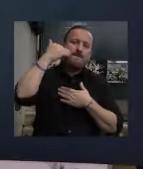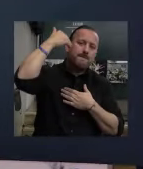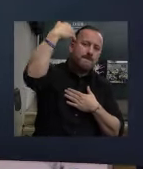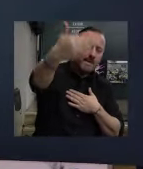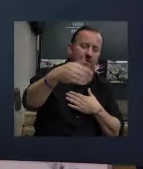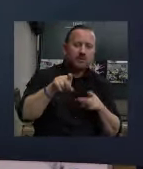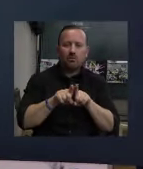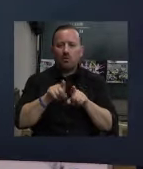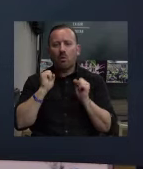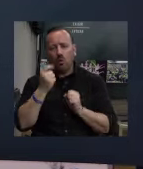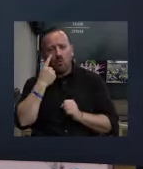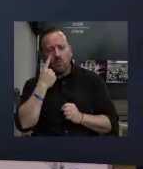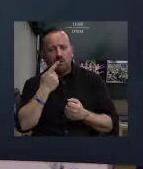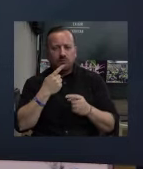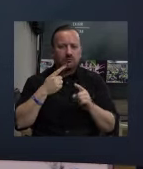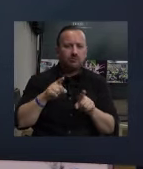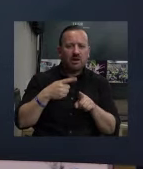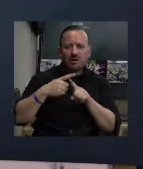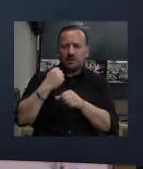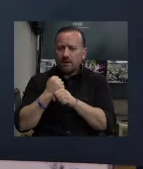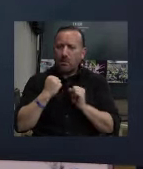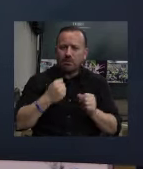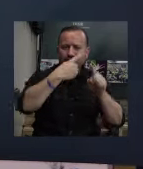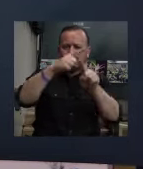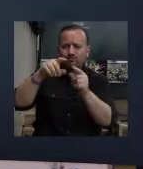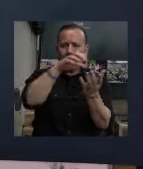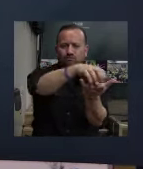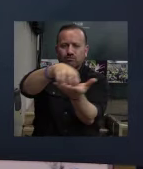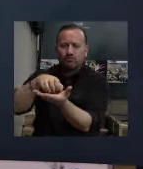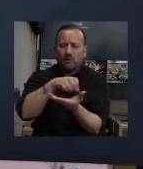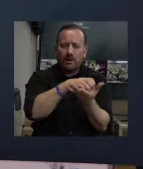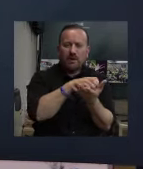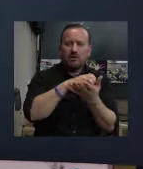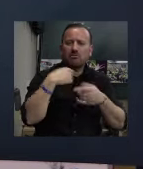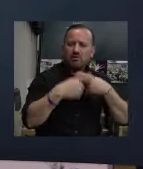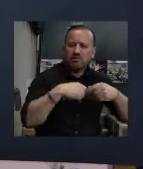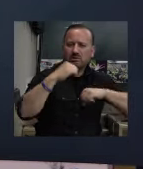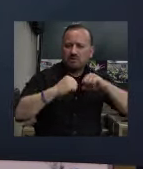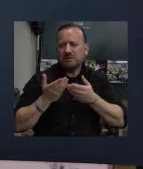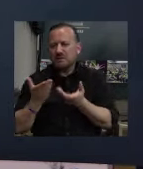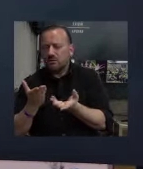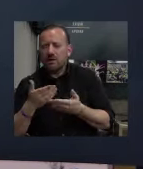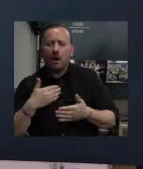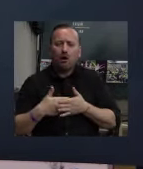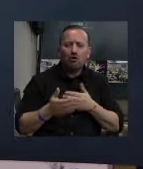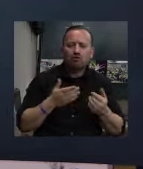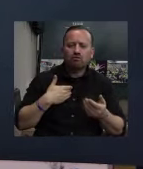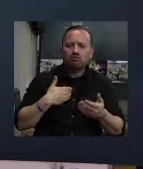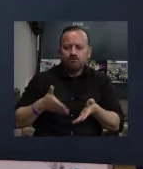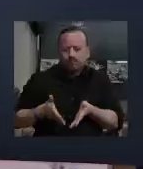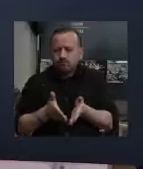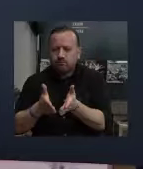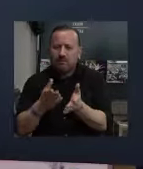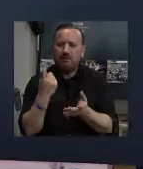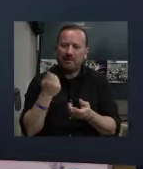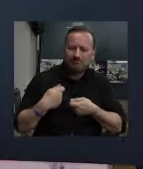trabajando en conjunto con los diferentes sectores las diferentes áreas de productivas y de servicios Hacia dónde se va a mover la economía Hacia dónde